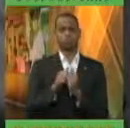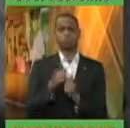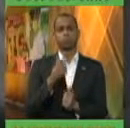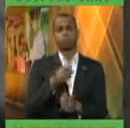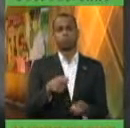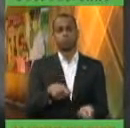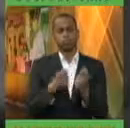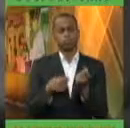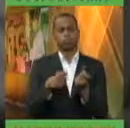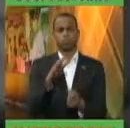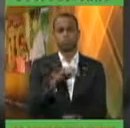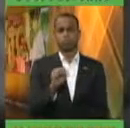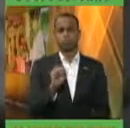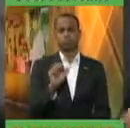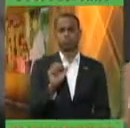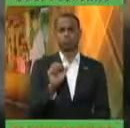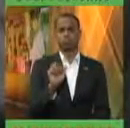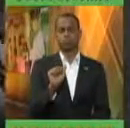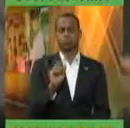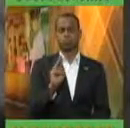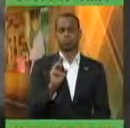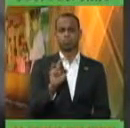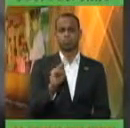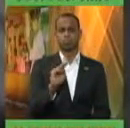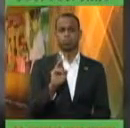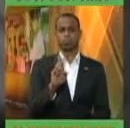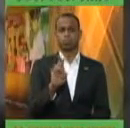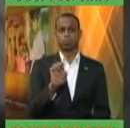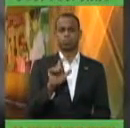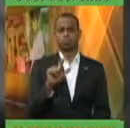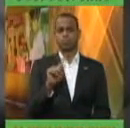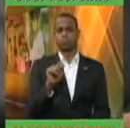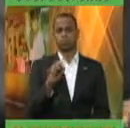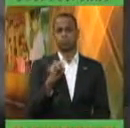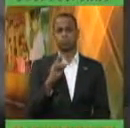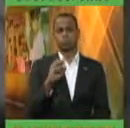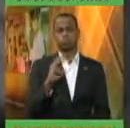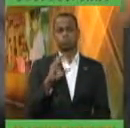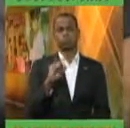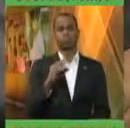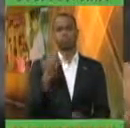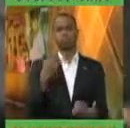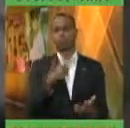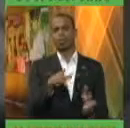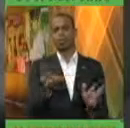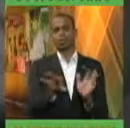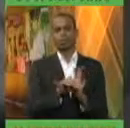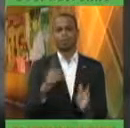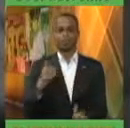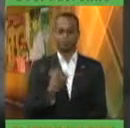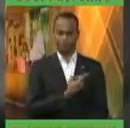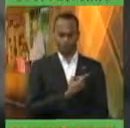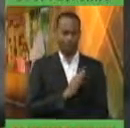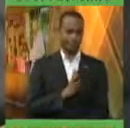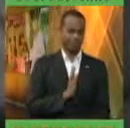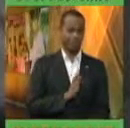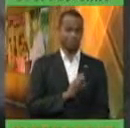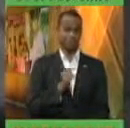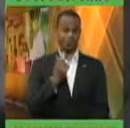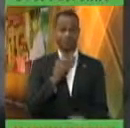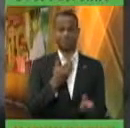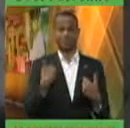el alcalde samuel toribio que hoy ya vendrá para el congreso porque fue todo el diputado allí hay un